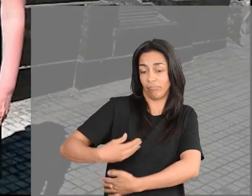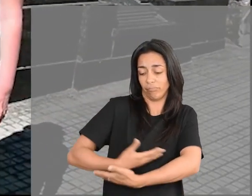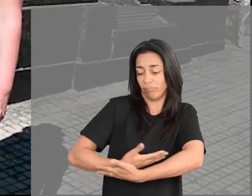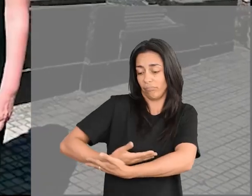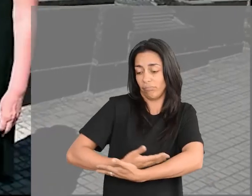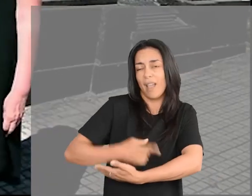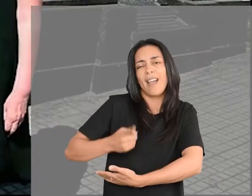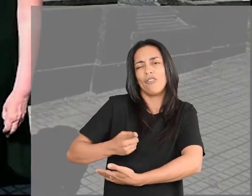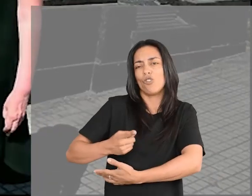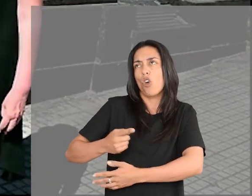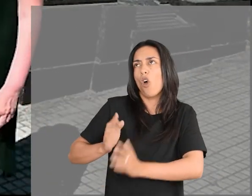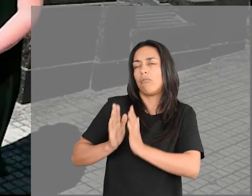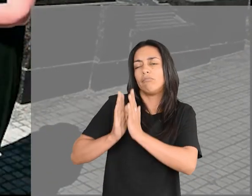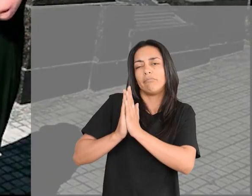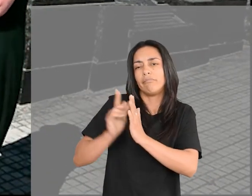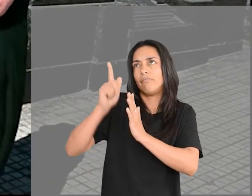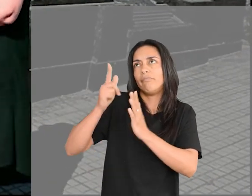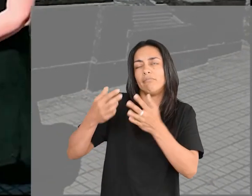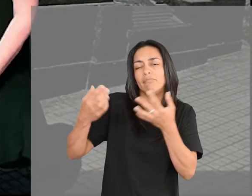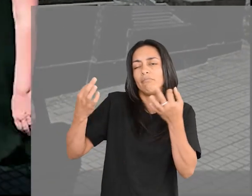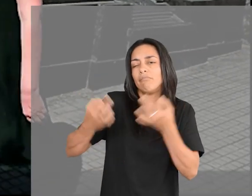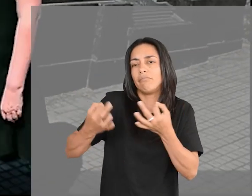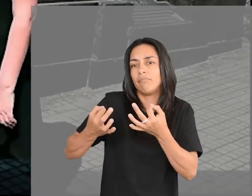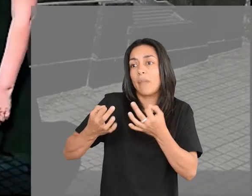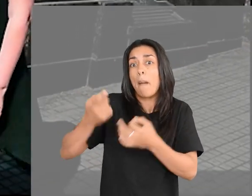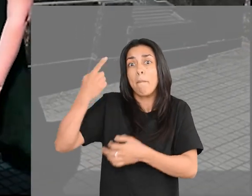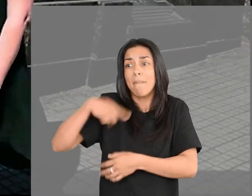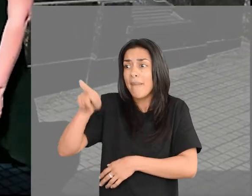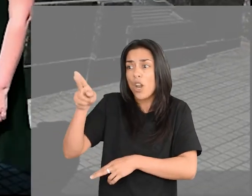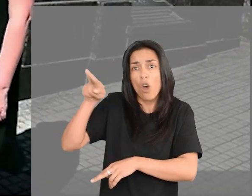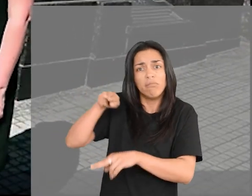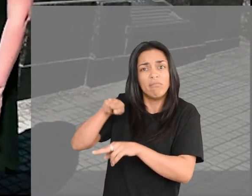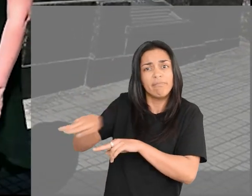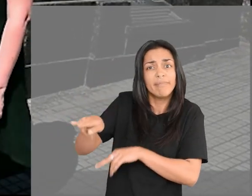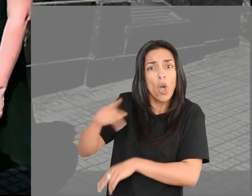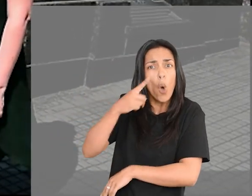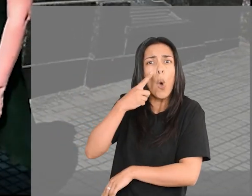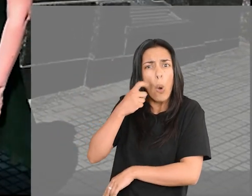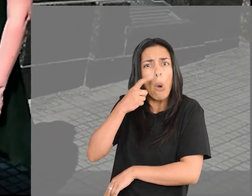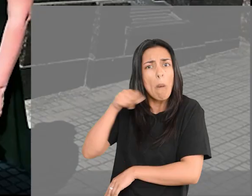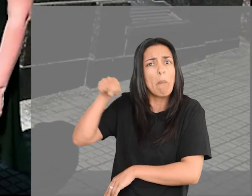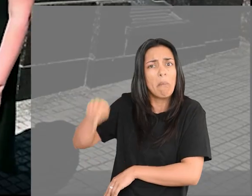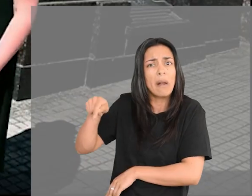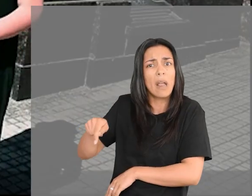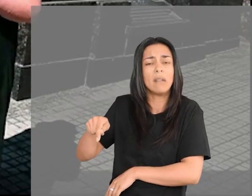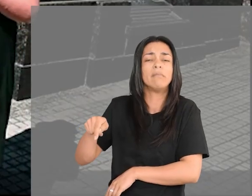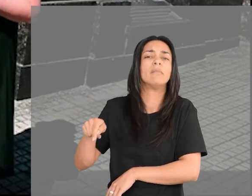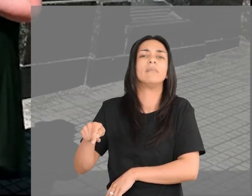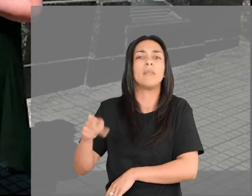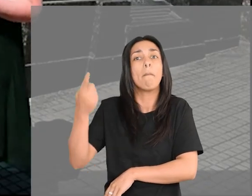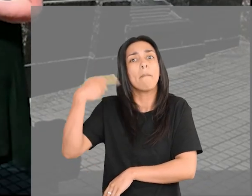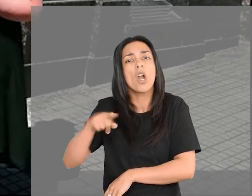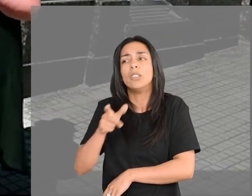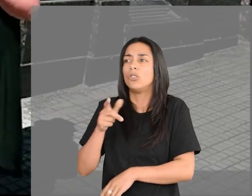sin embargo es un hombre el que está enterrado en este lugar, que es Ramos Barranco. Por eso decimos que